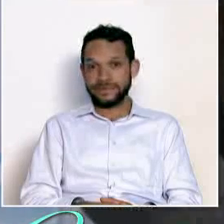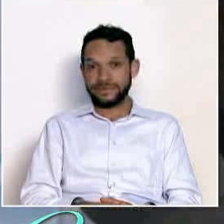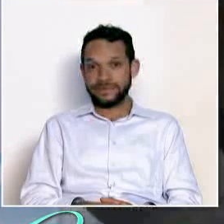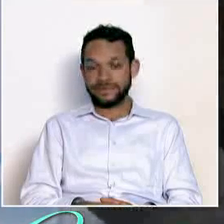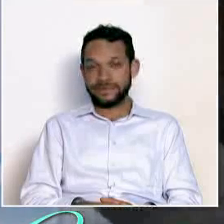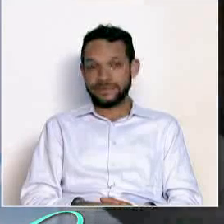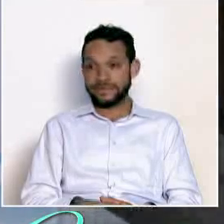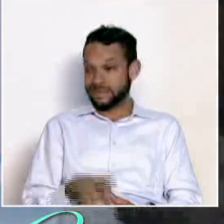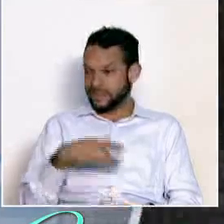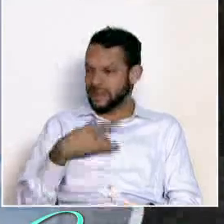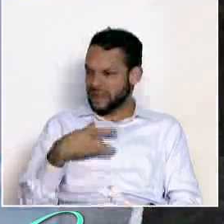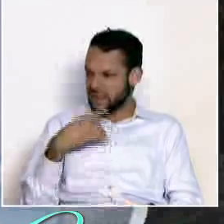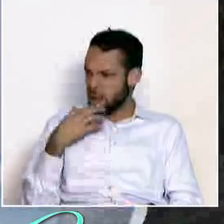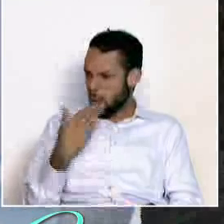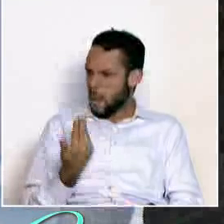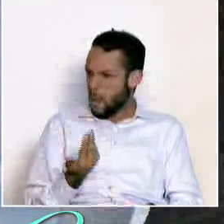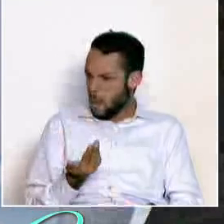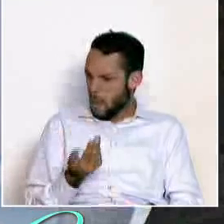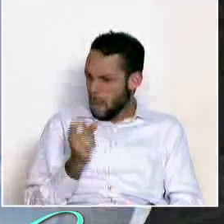¿Cómo te sientes, Santiago?